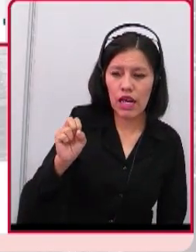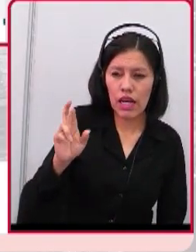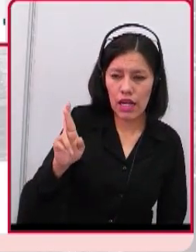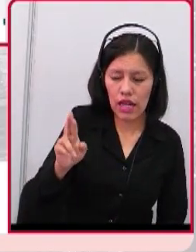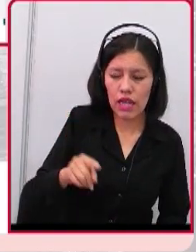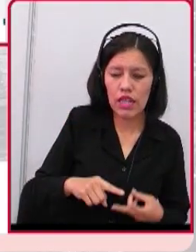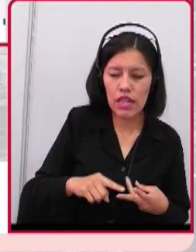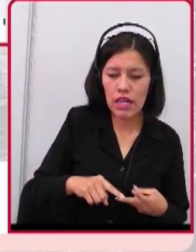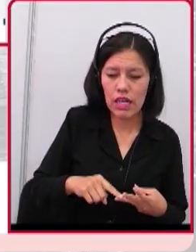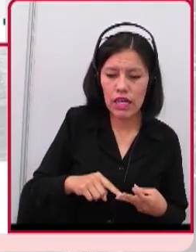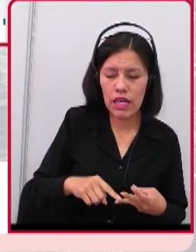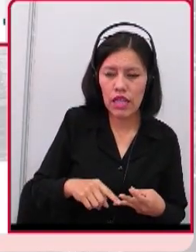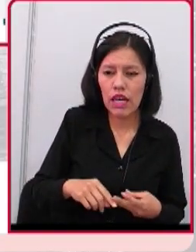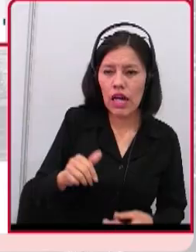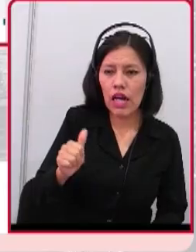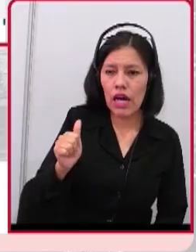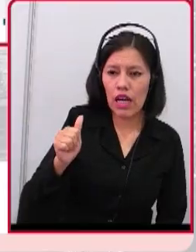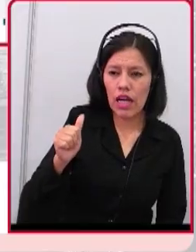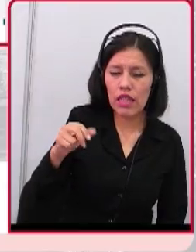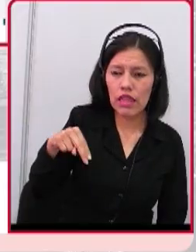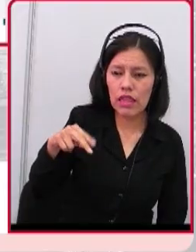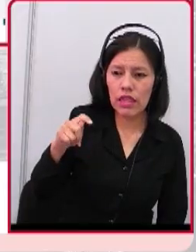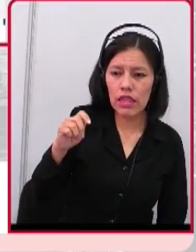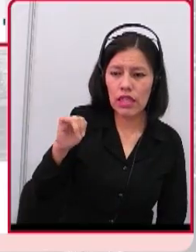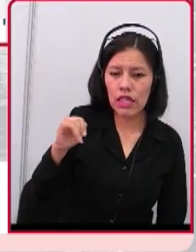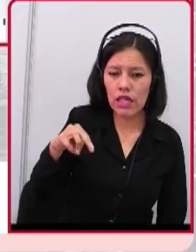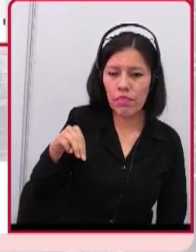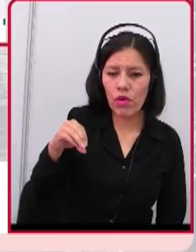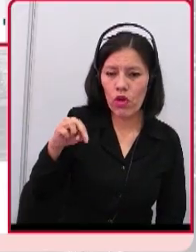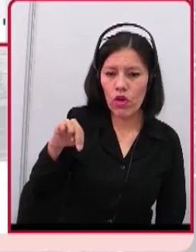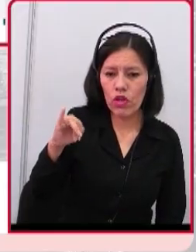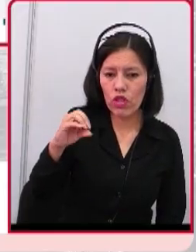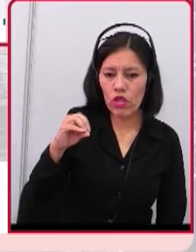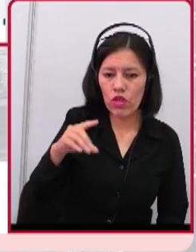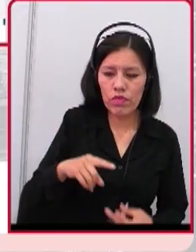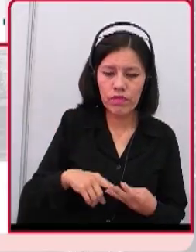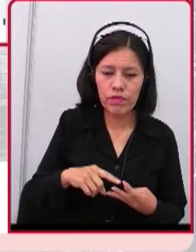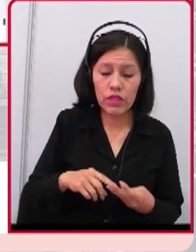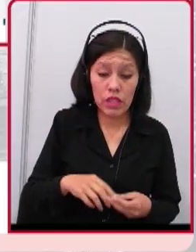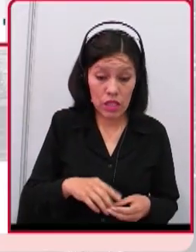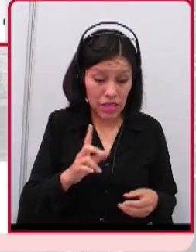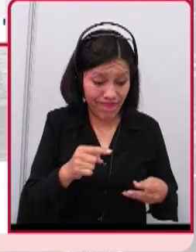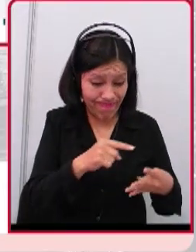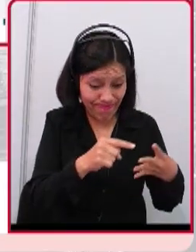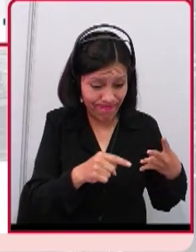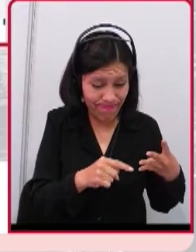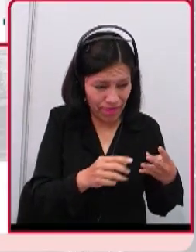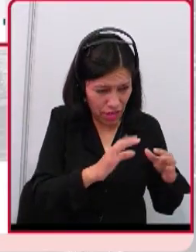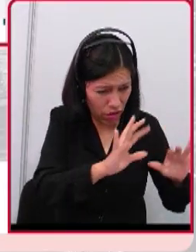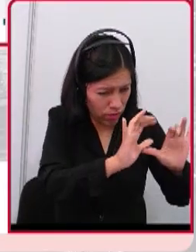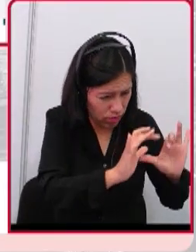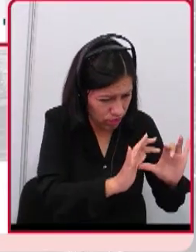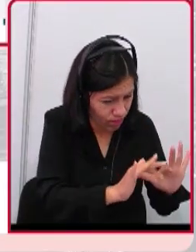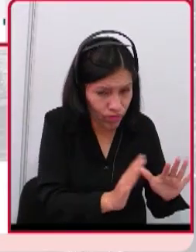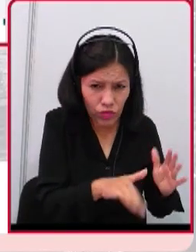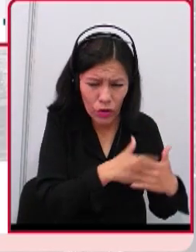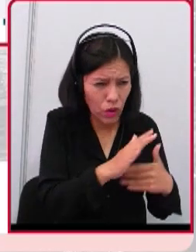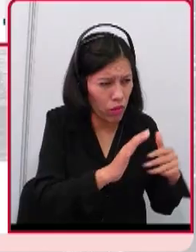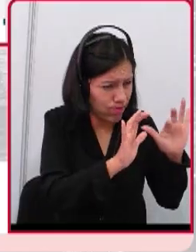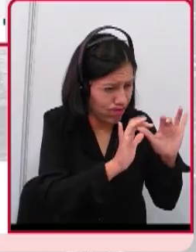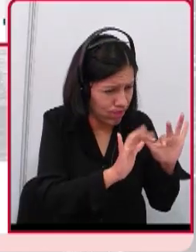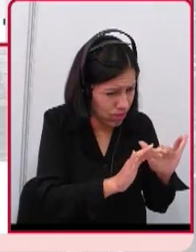Posterior a ello, continuamos con la validación estadística de las simulaciones. Cabe mencionar que nosotros